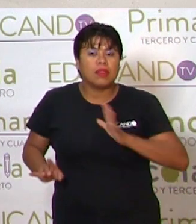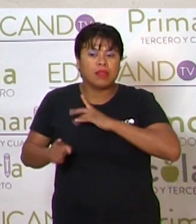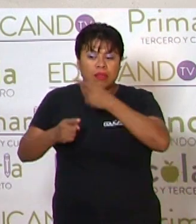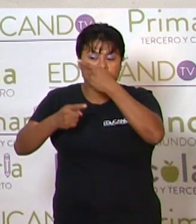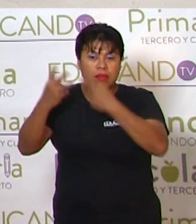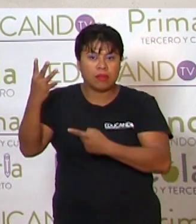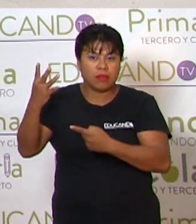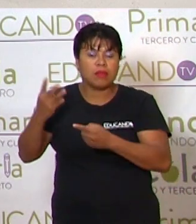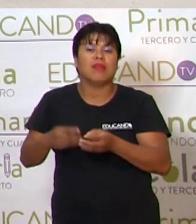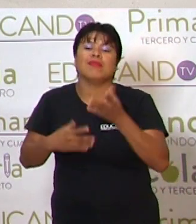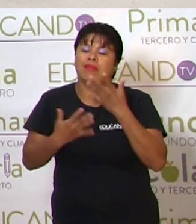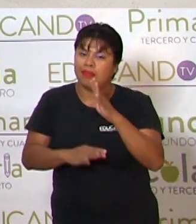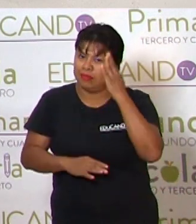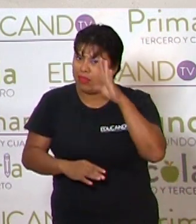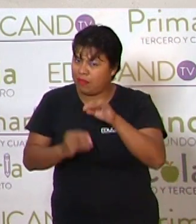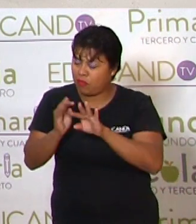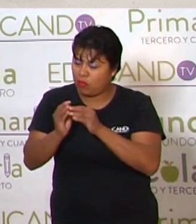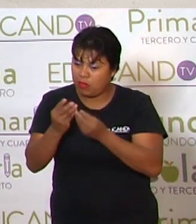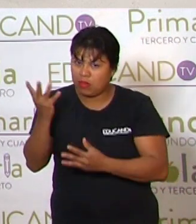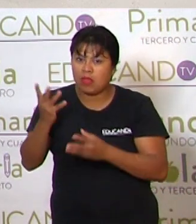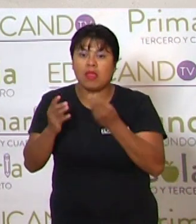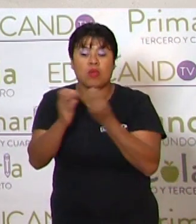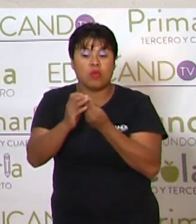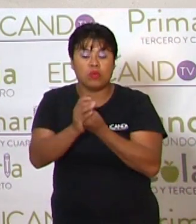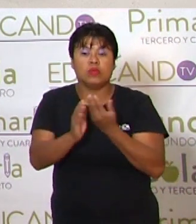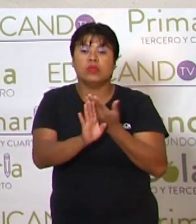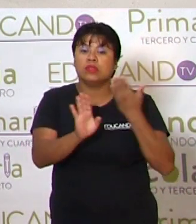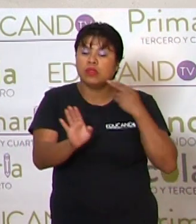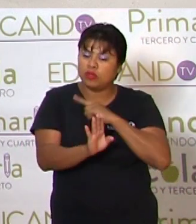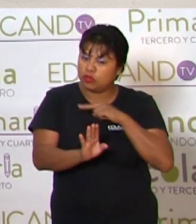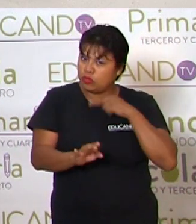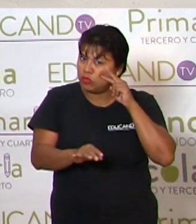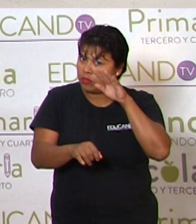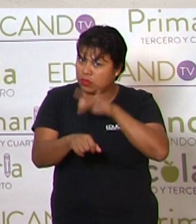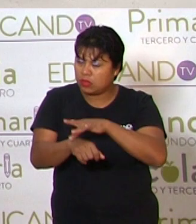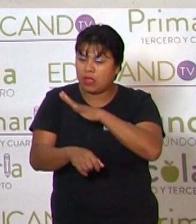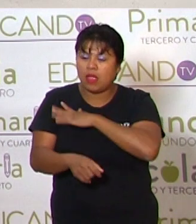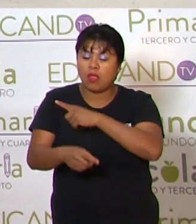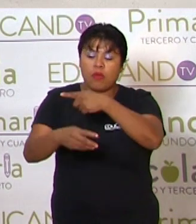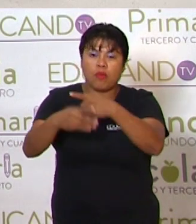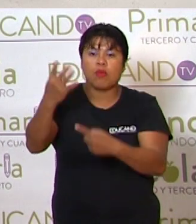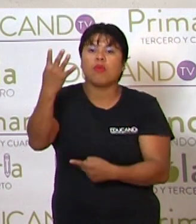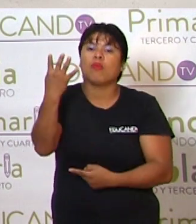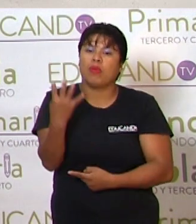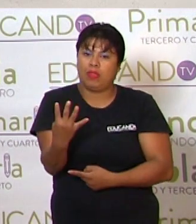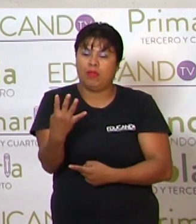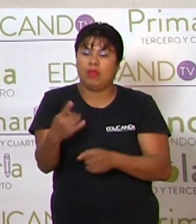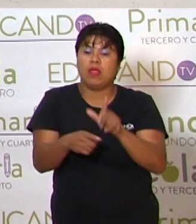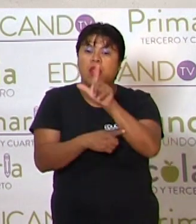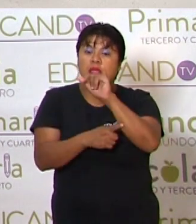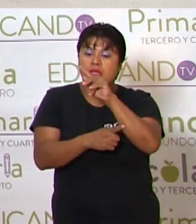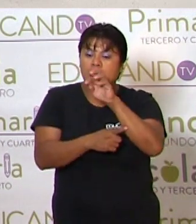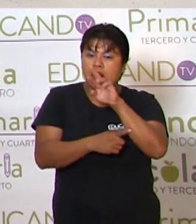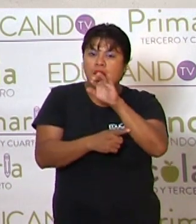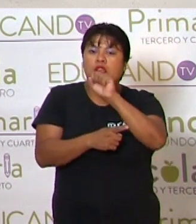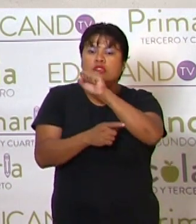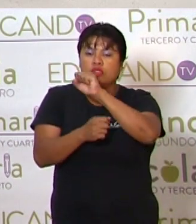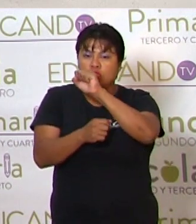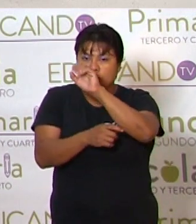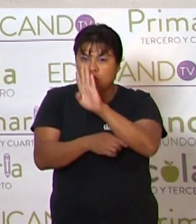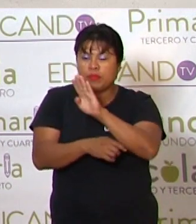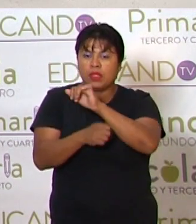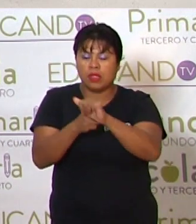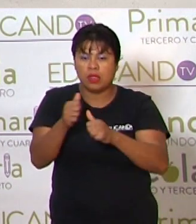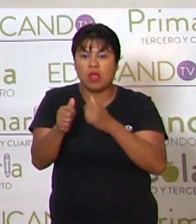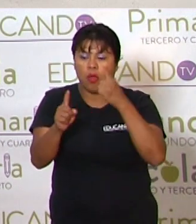existen? Esos ya lo sabemos. En sesiones anteriores lo hemos visto. 4 tipos de descripciones. Literal, subjetiva,